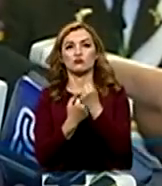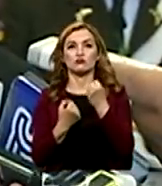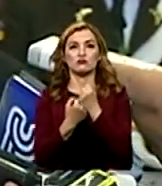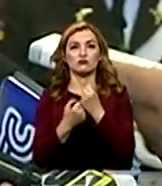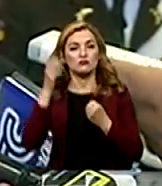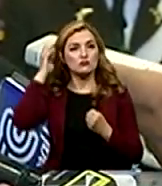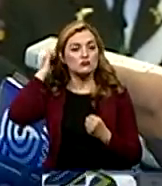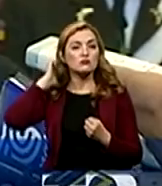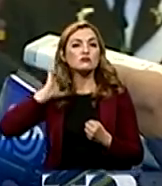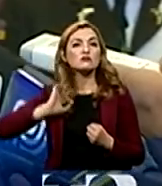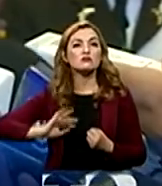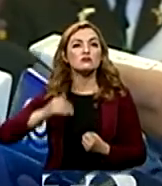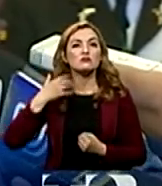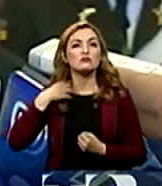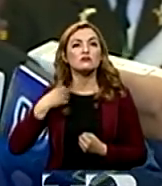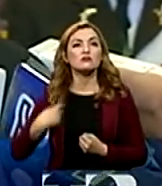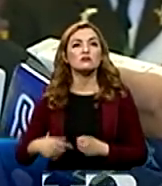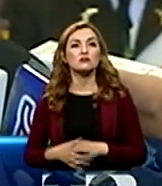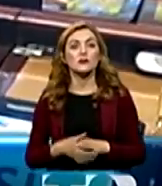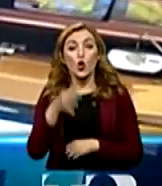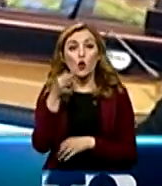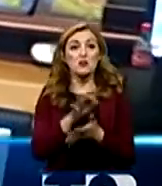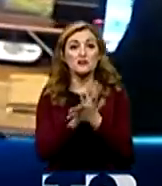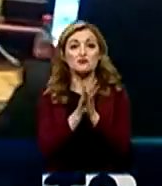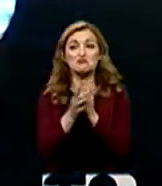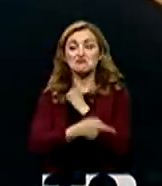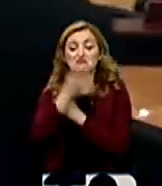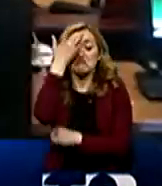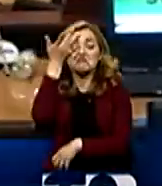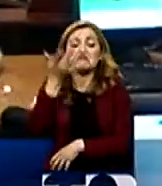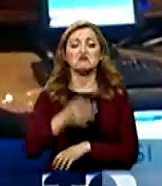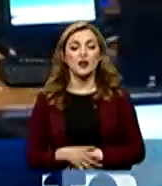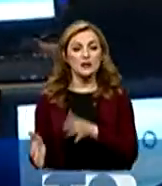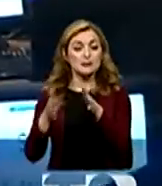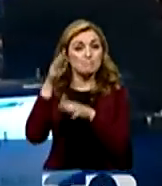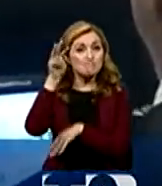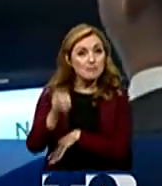ha incumplido, no hay por qué describir una sanción. Finalmente, este martes se